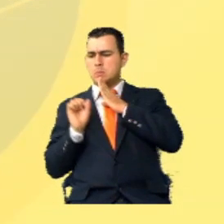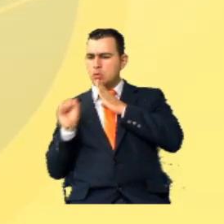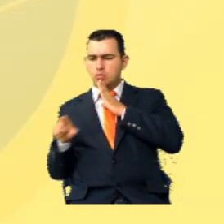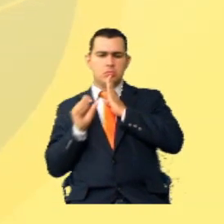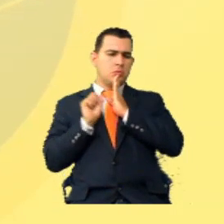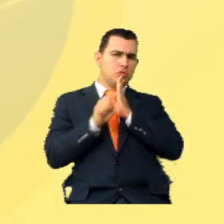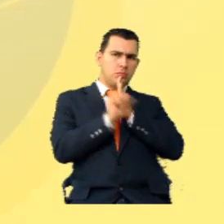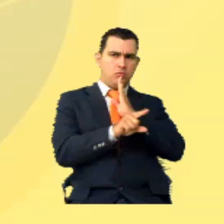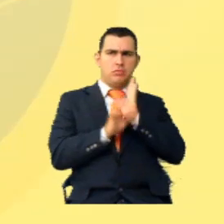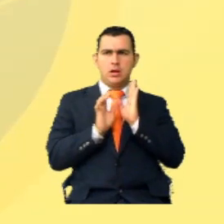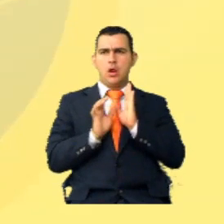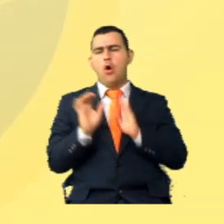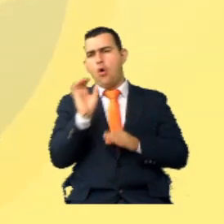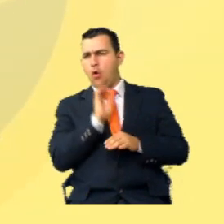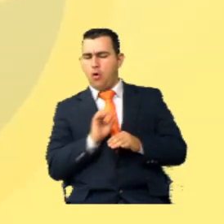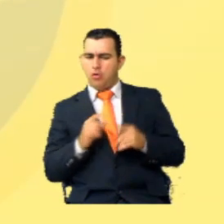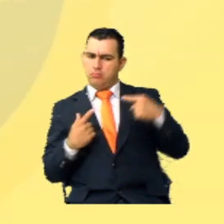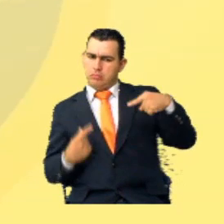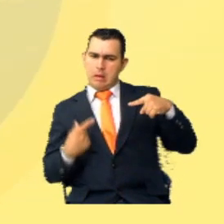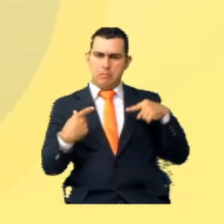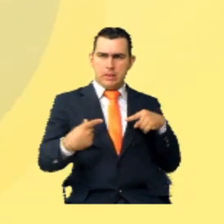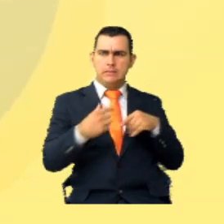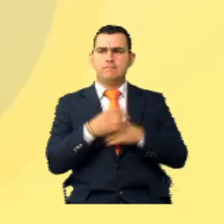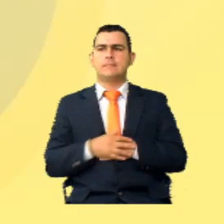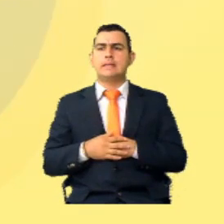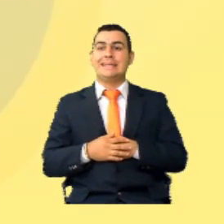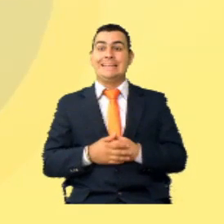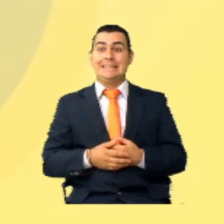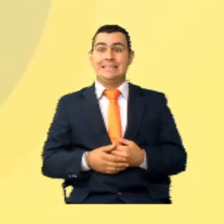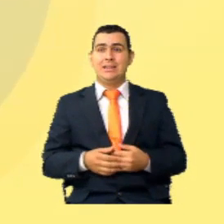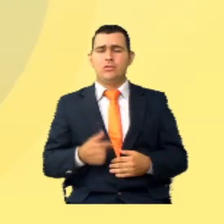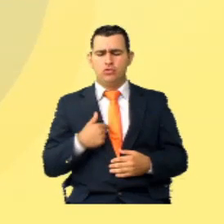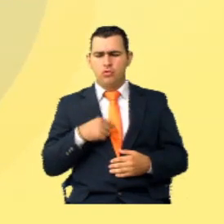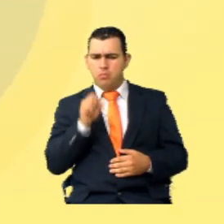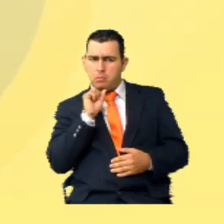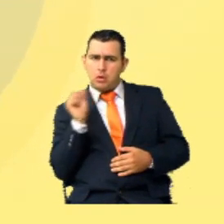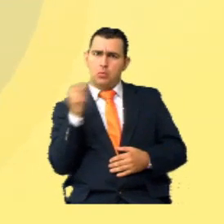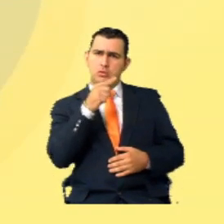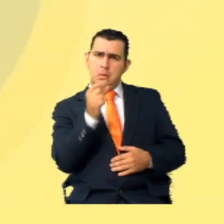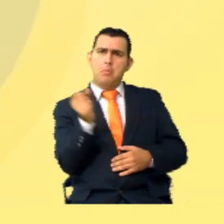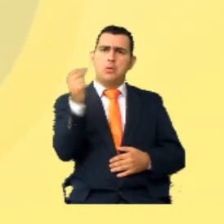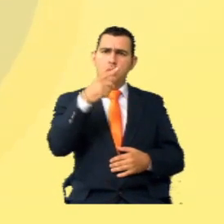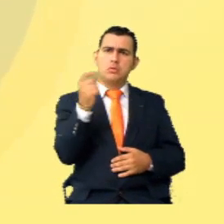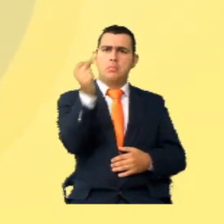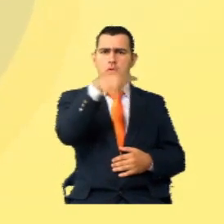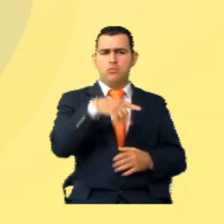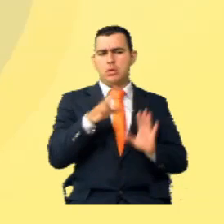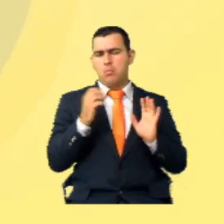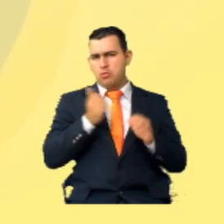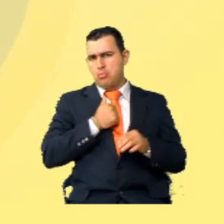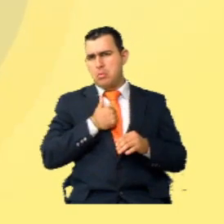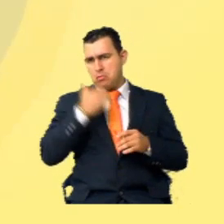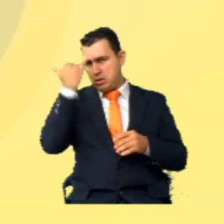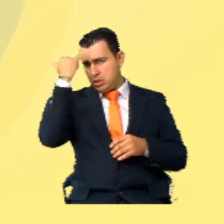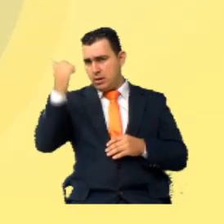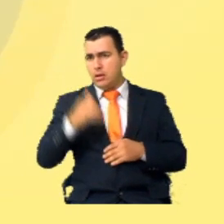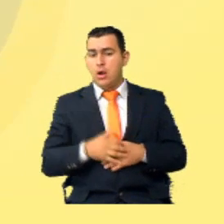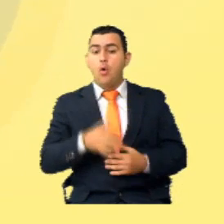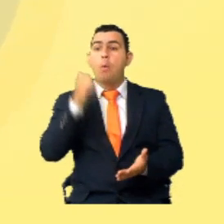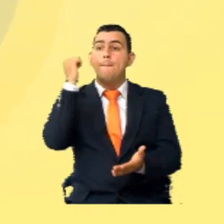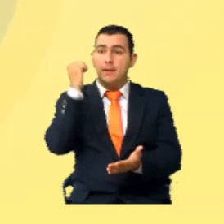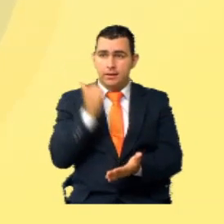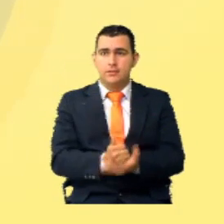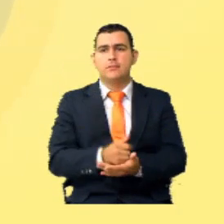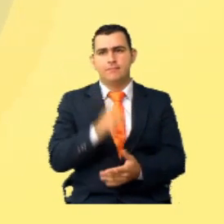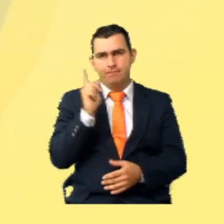candidato preguntarle o debatir. Varios candidatos pueden elegir a uno mismo para preguntar o debatir ideas. Es obligación hacer uso